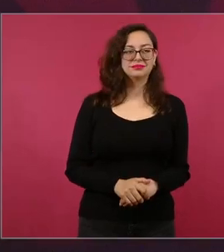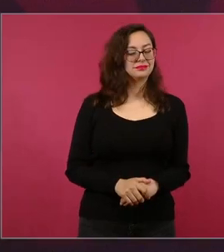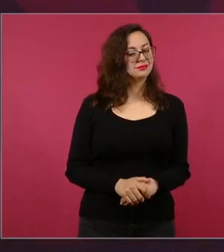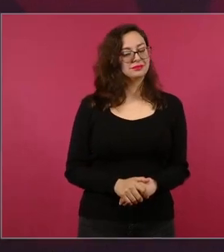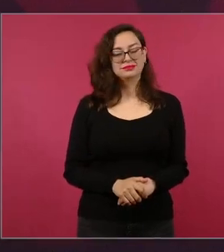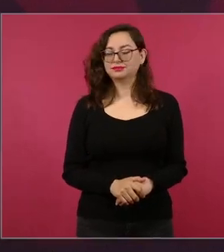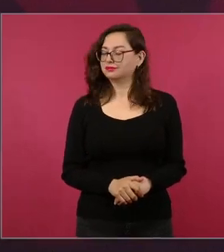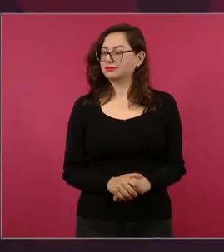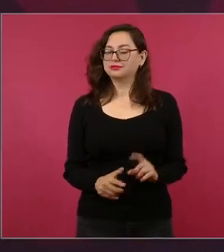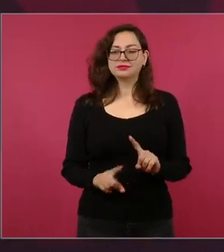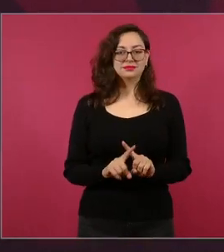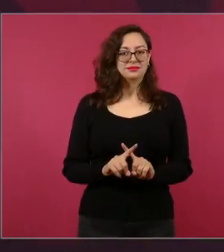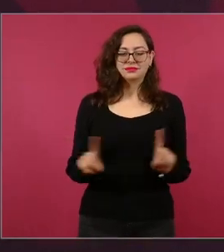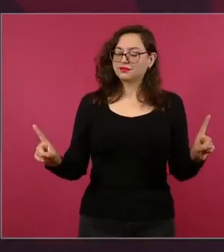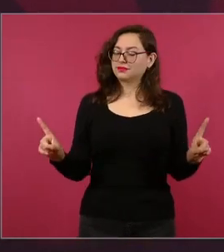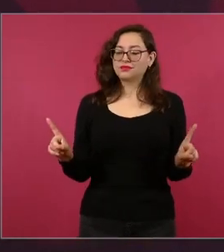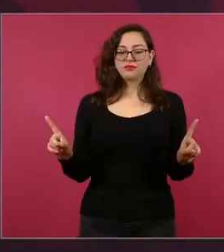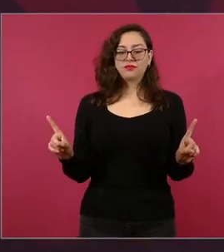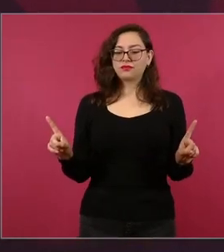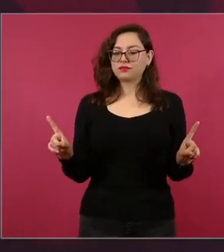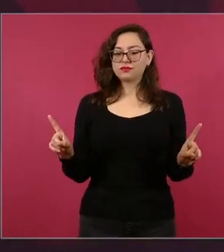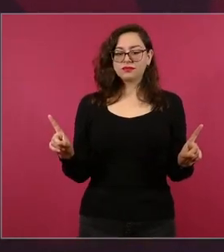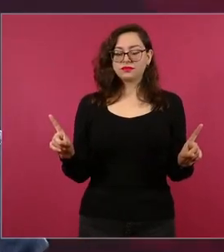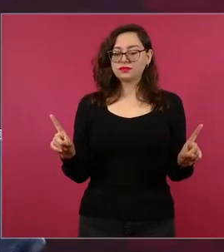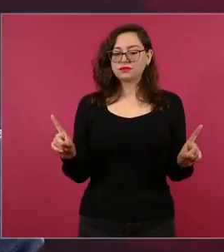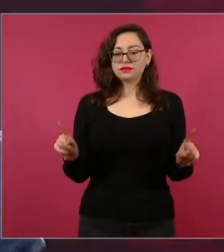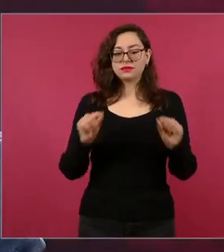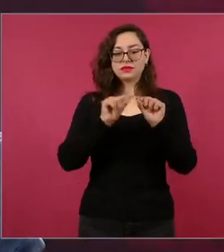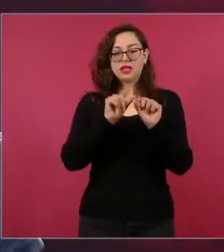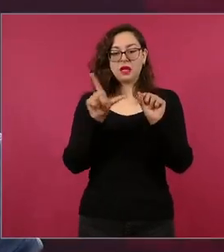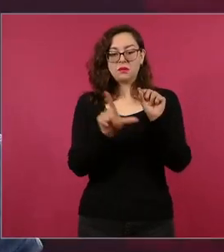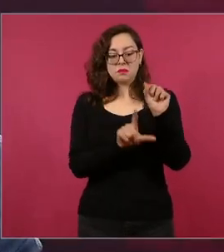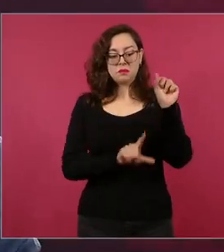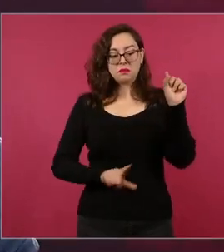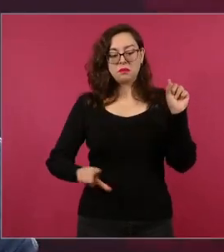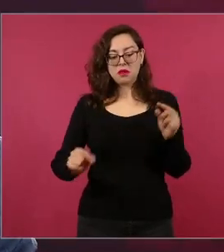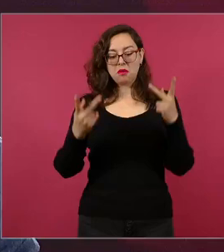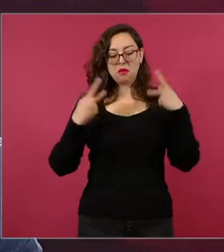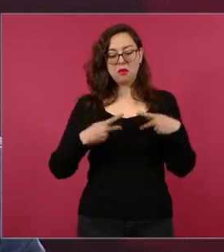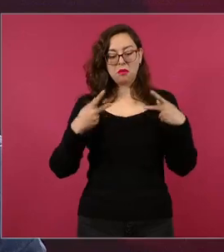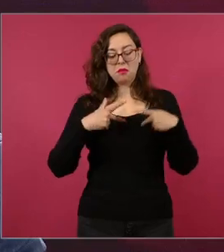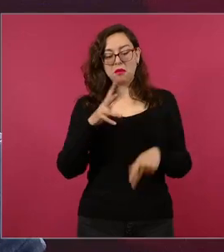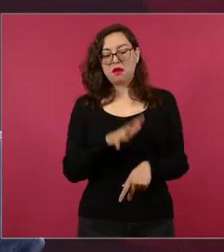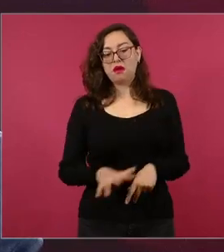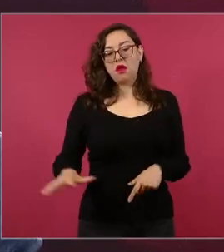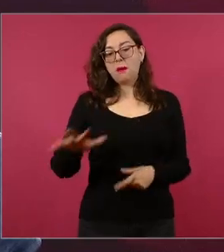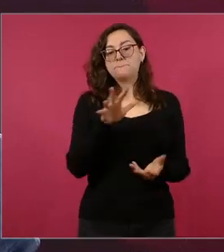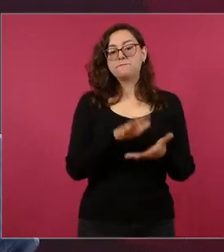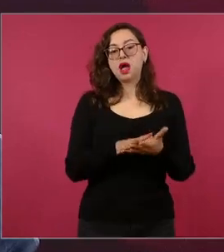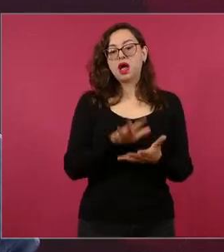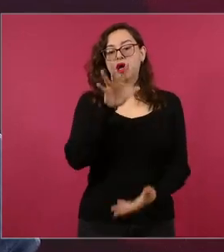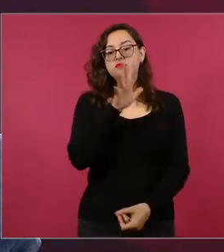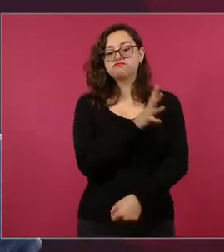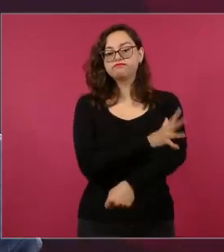porque la mayor riqueza de México es la honestidad de su pueblo.